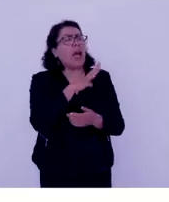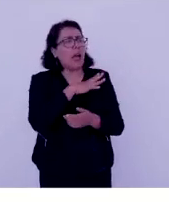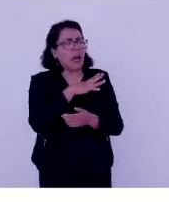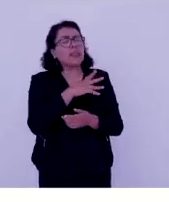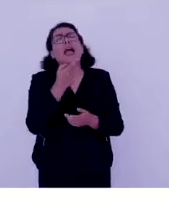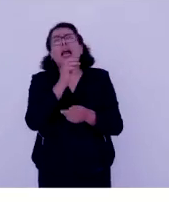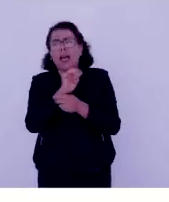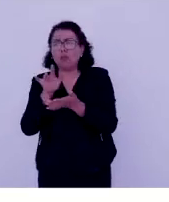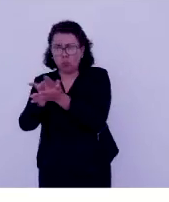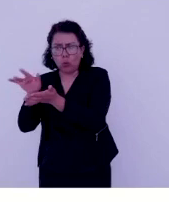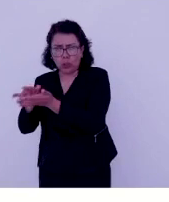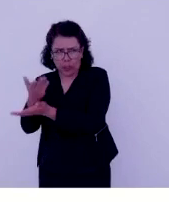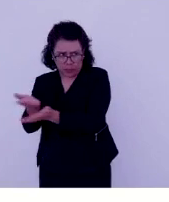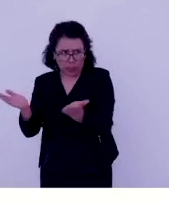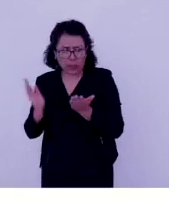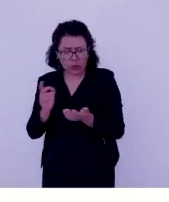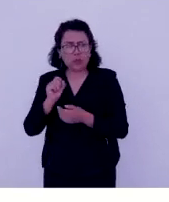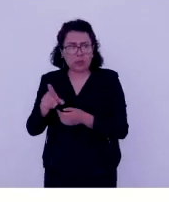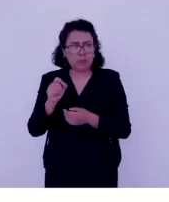que